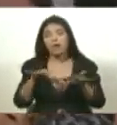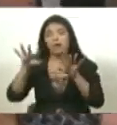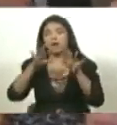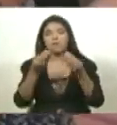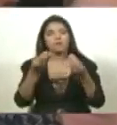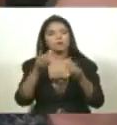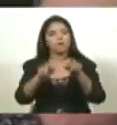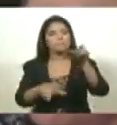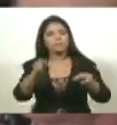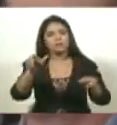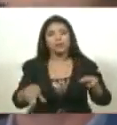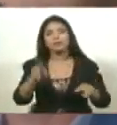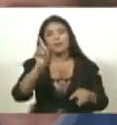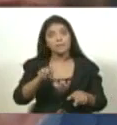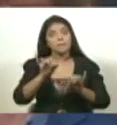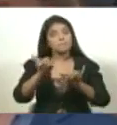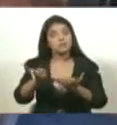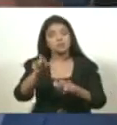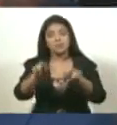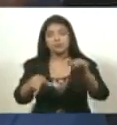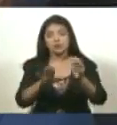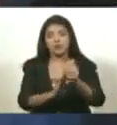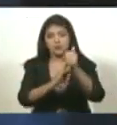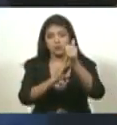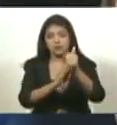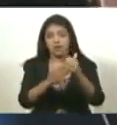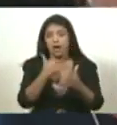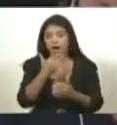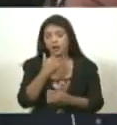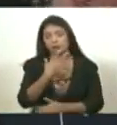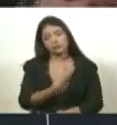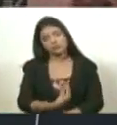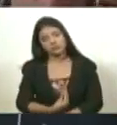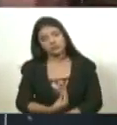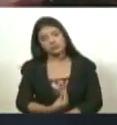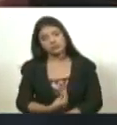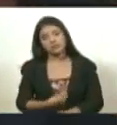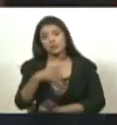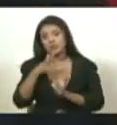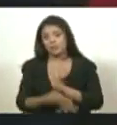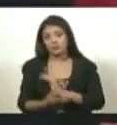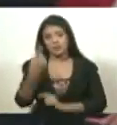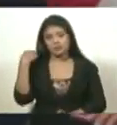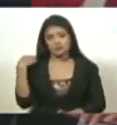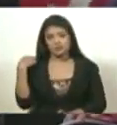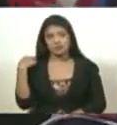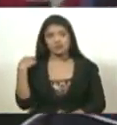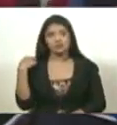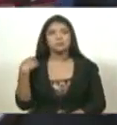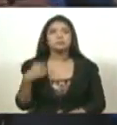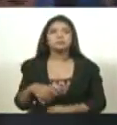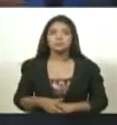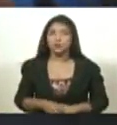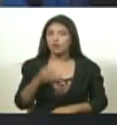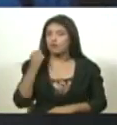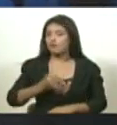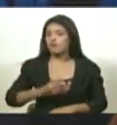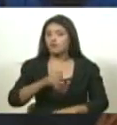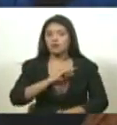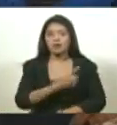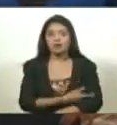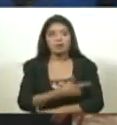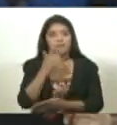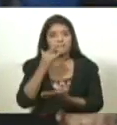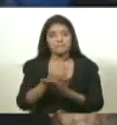de personas, incluso a sus propios seguidores. Es una de las cosas más tristes de lo que pasó ayer. Un súper experimento